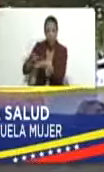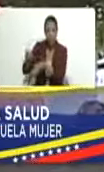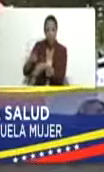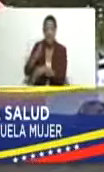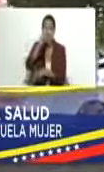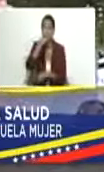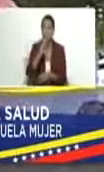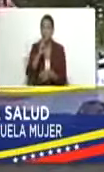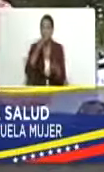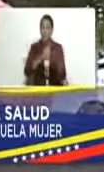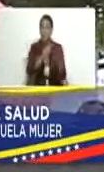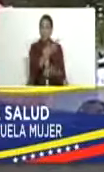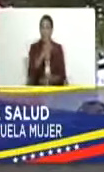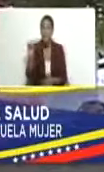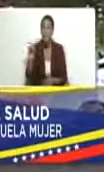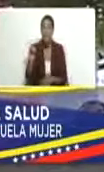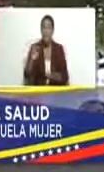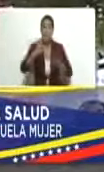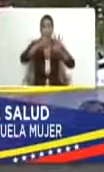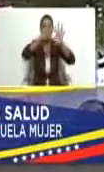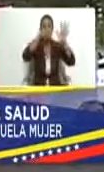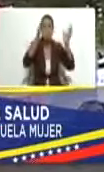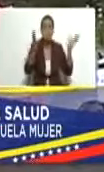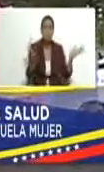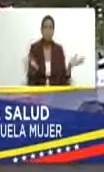año 2020, la pandemia estaba por el mundo.